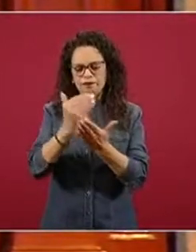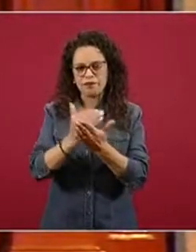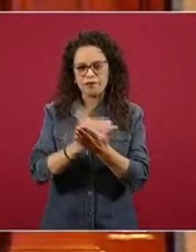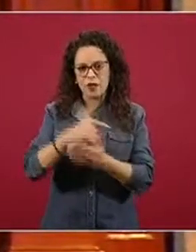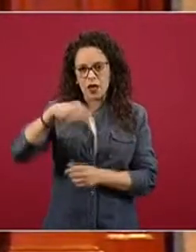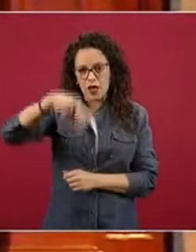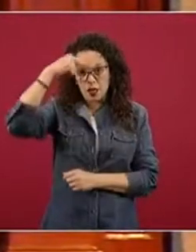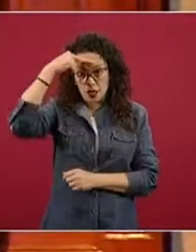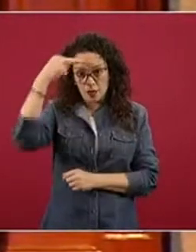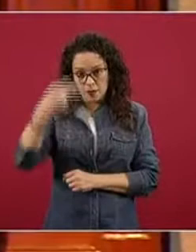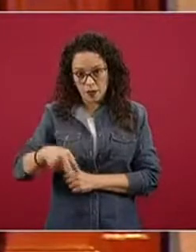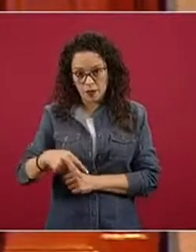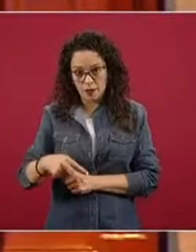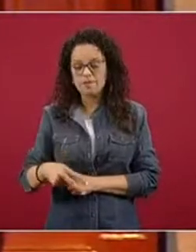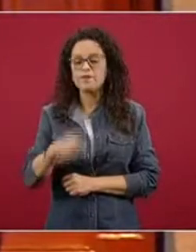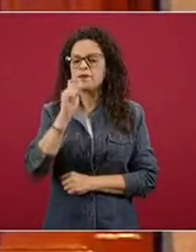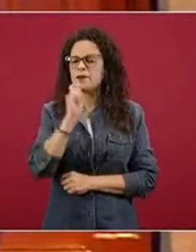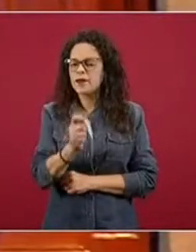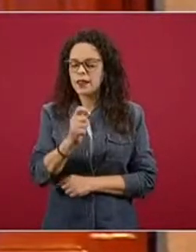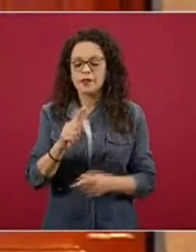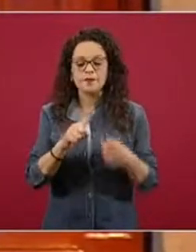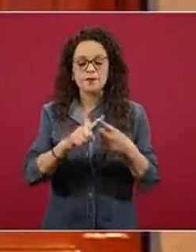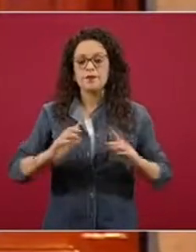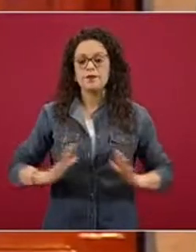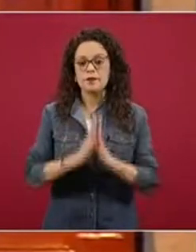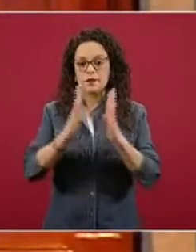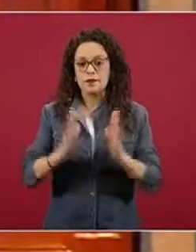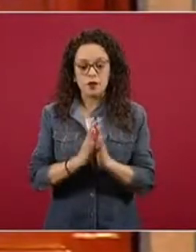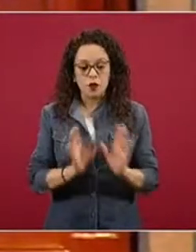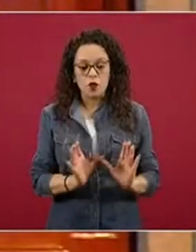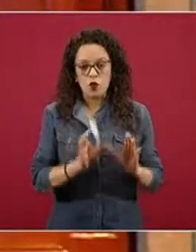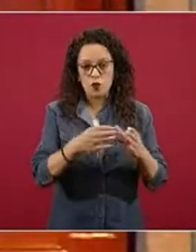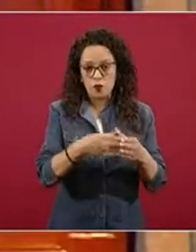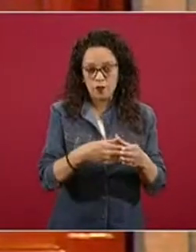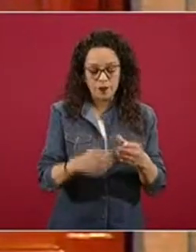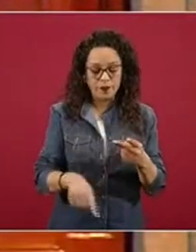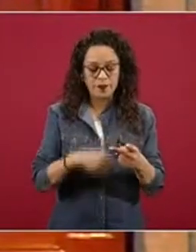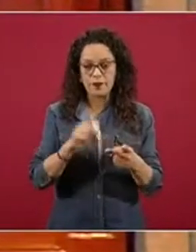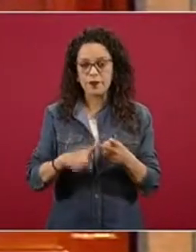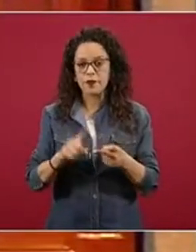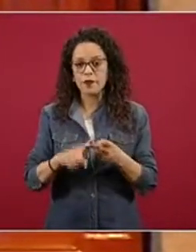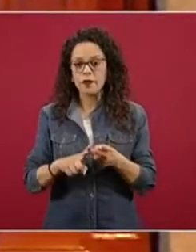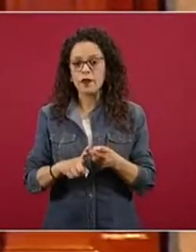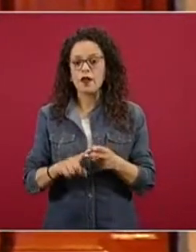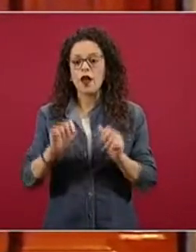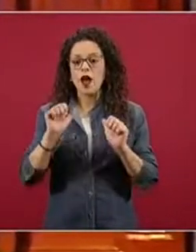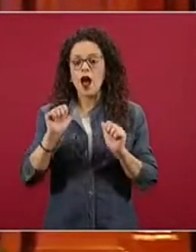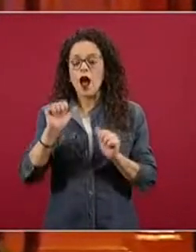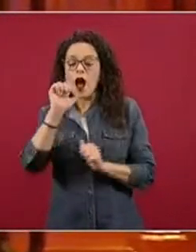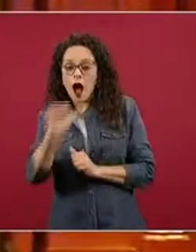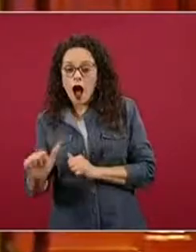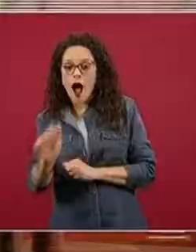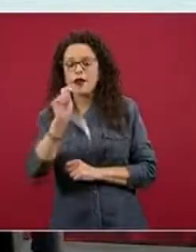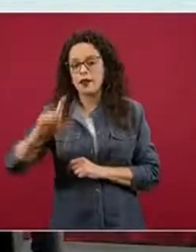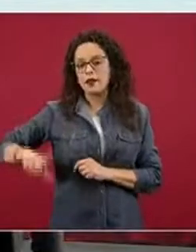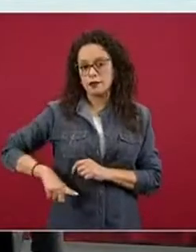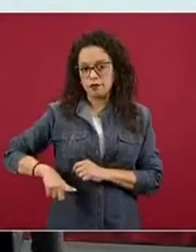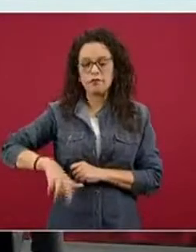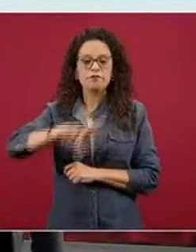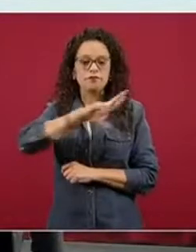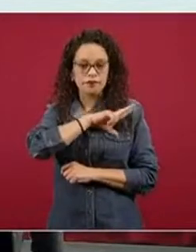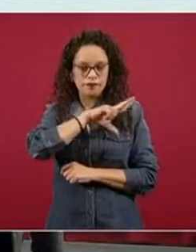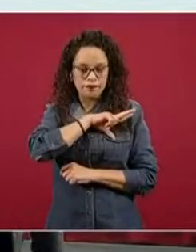la participación comunitaria, involucra la participación del sector público y privado,